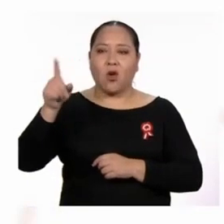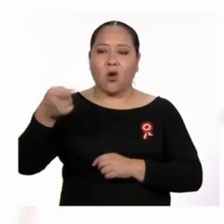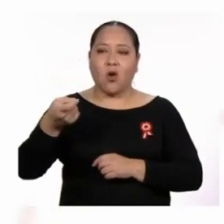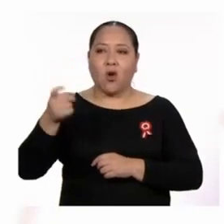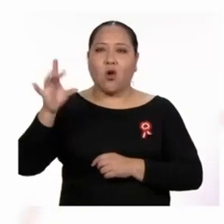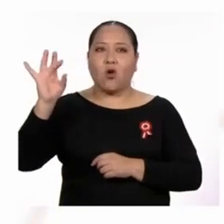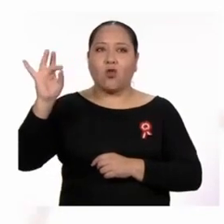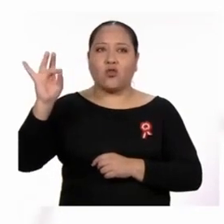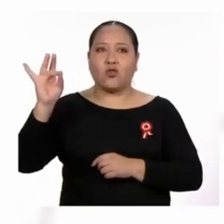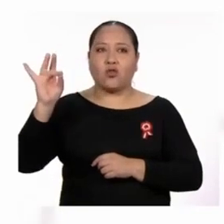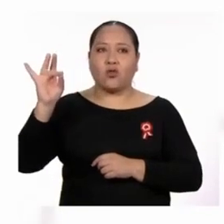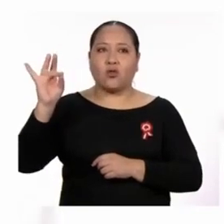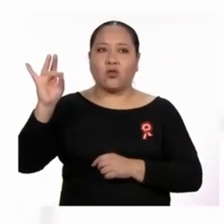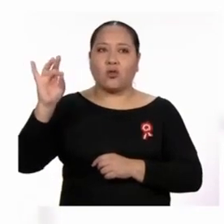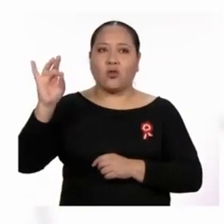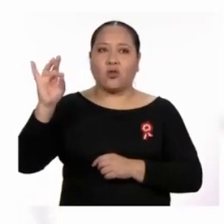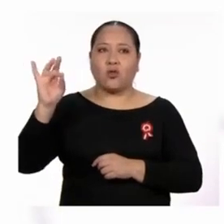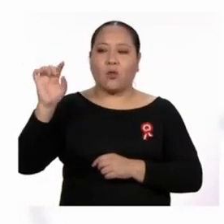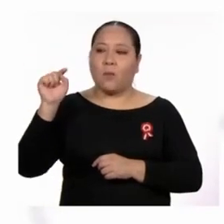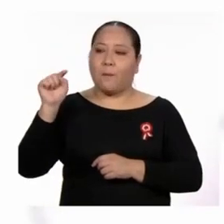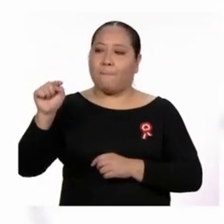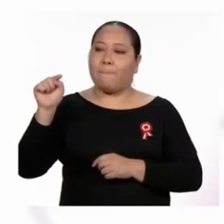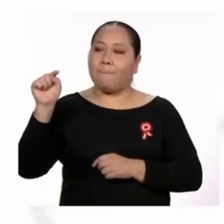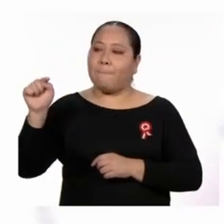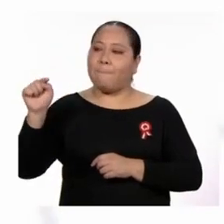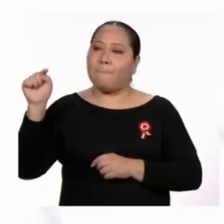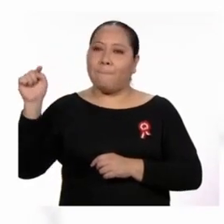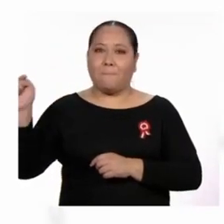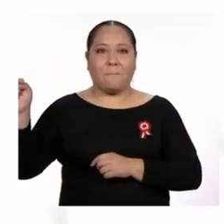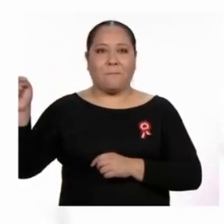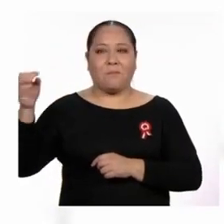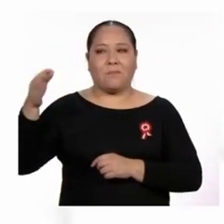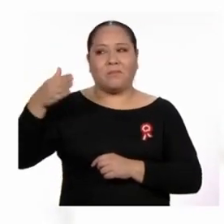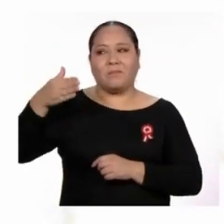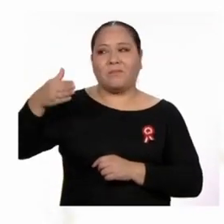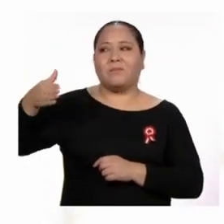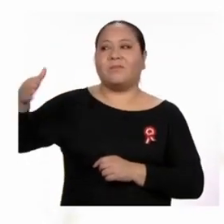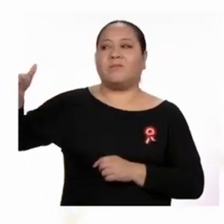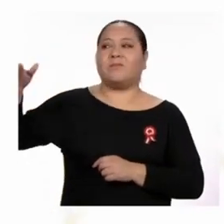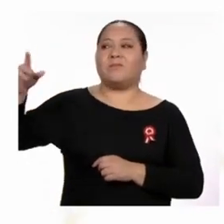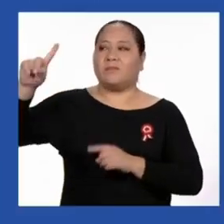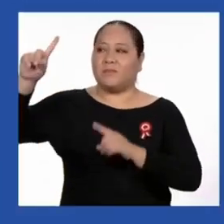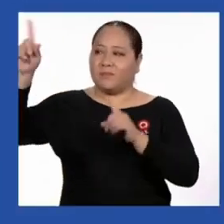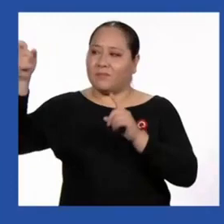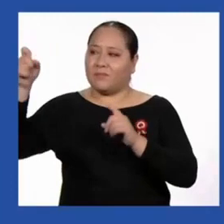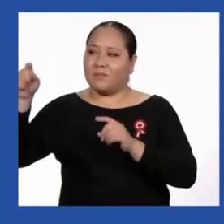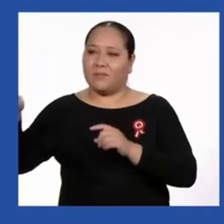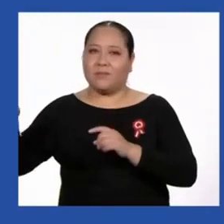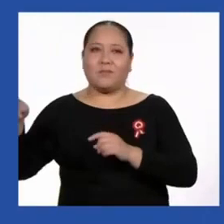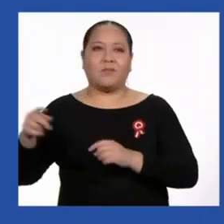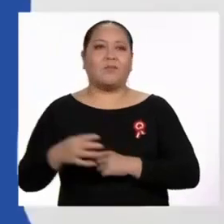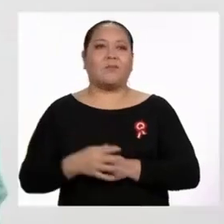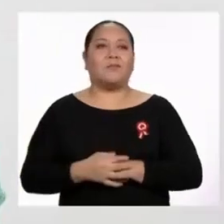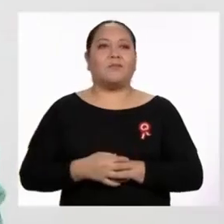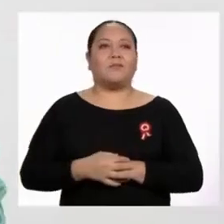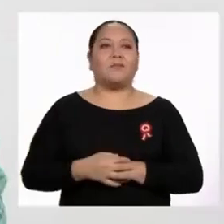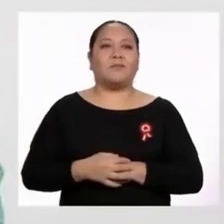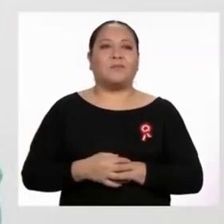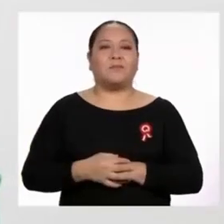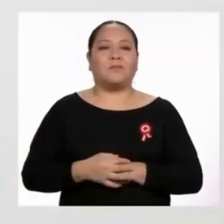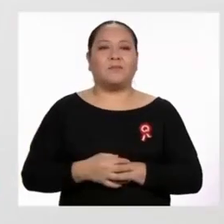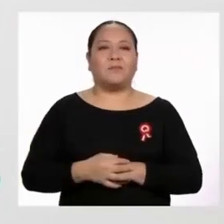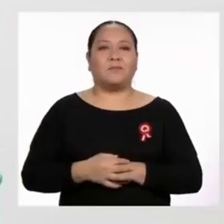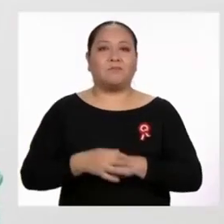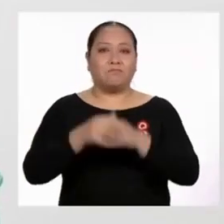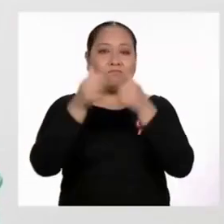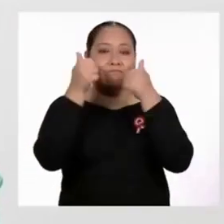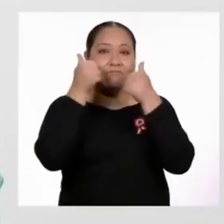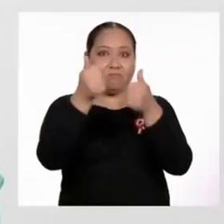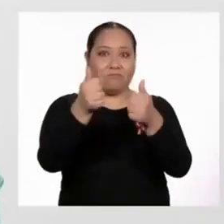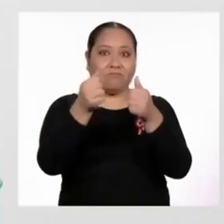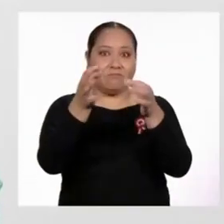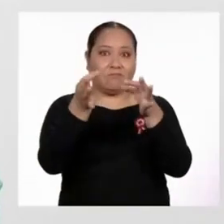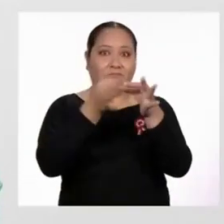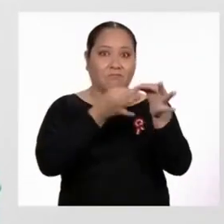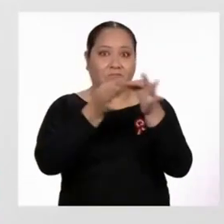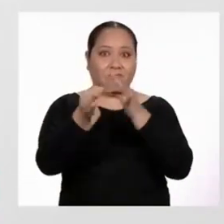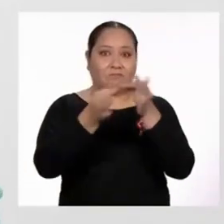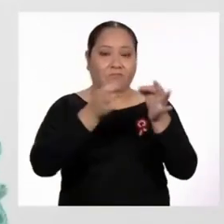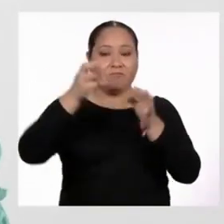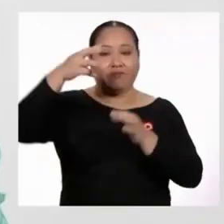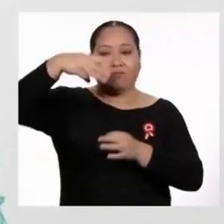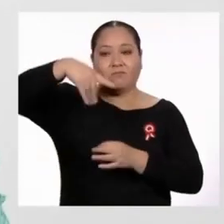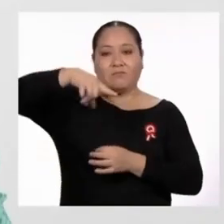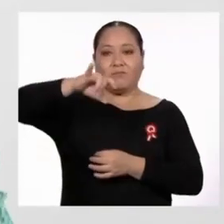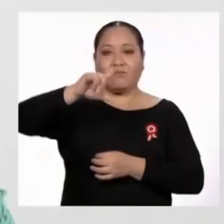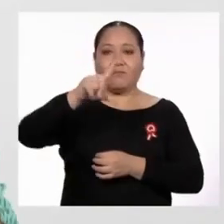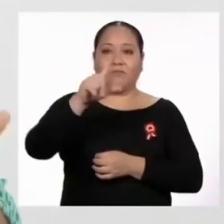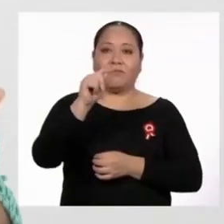8, puntos suspensivos, cierro llaves. Muy buena explicación de los